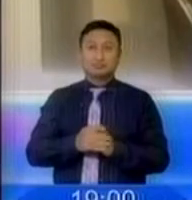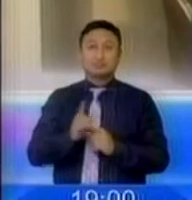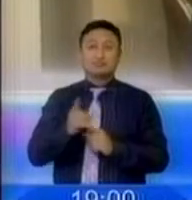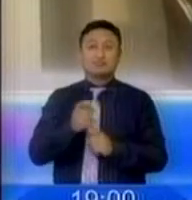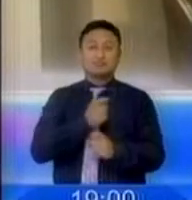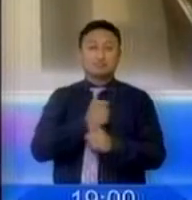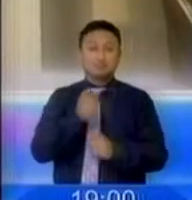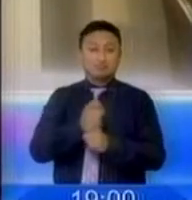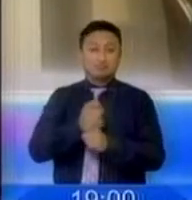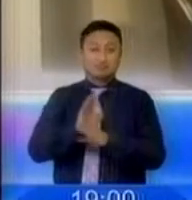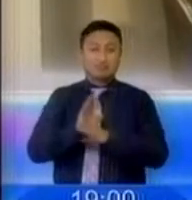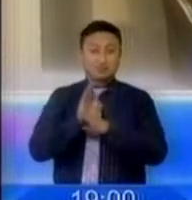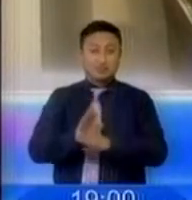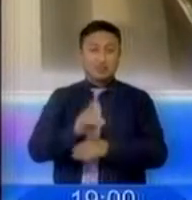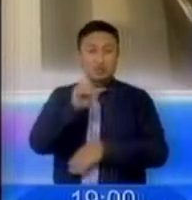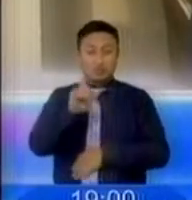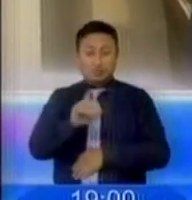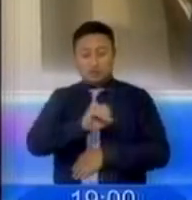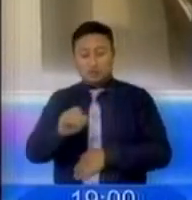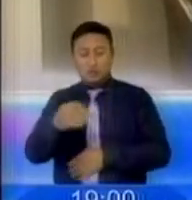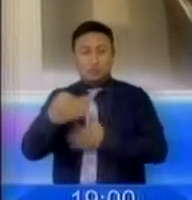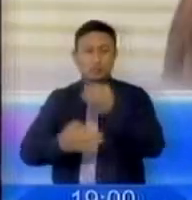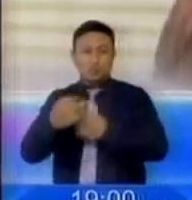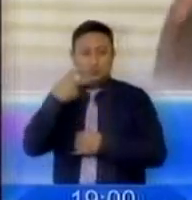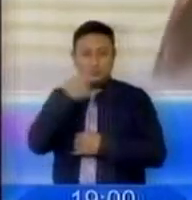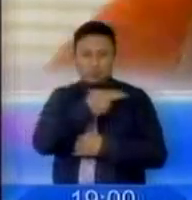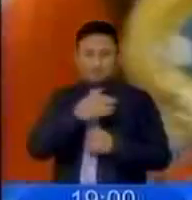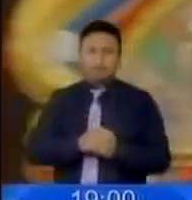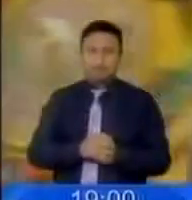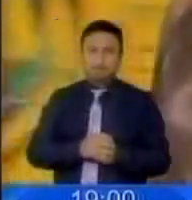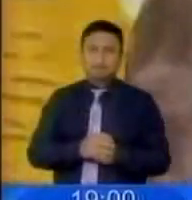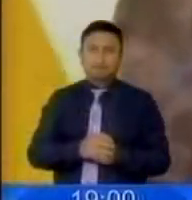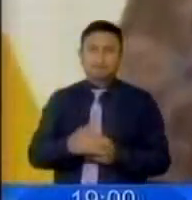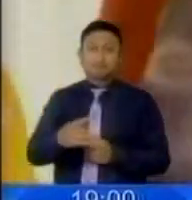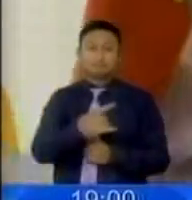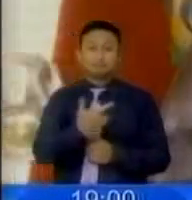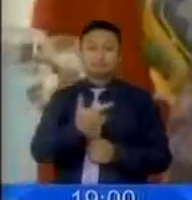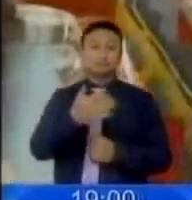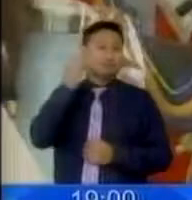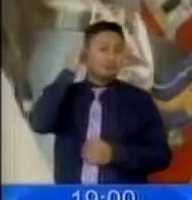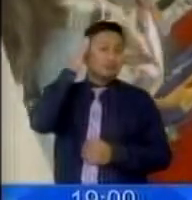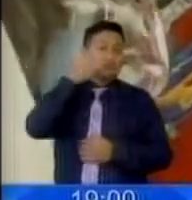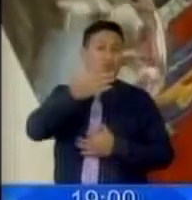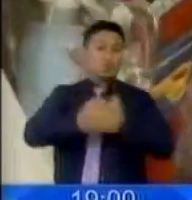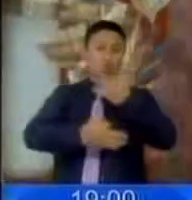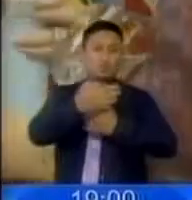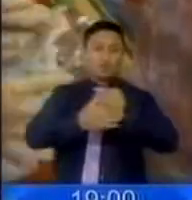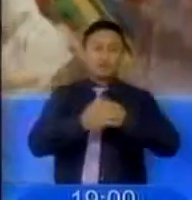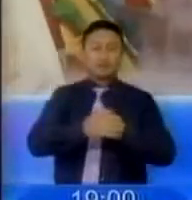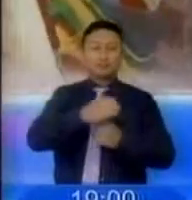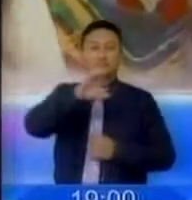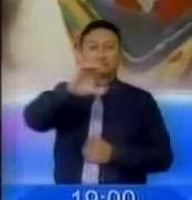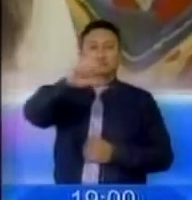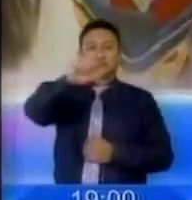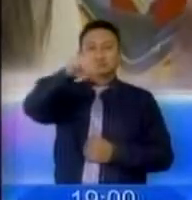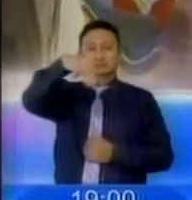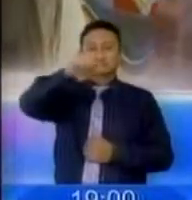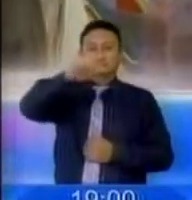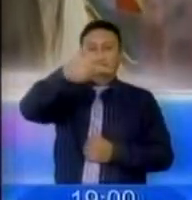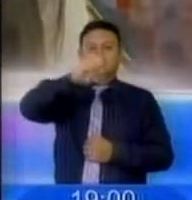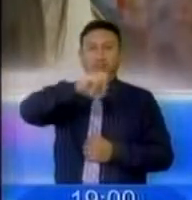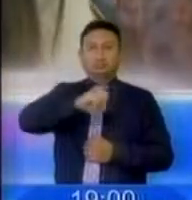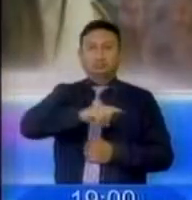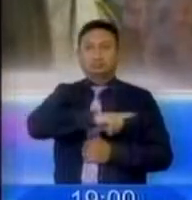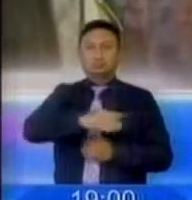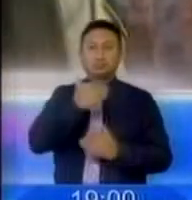presión a testigos? Eso habría que verificar. En medio de todo esto, la jueza de garantías penales, Daniela Camacho, calificó la validez